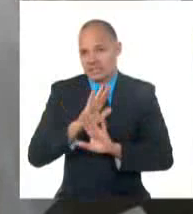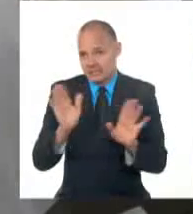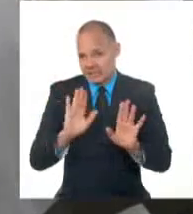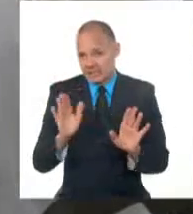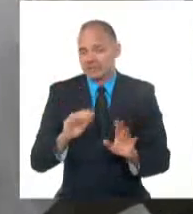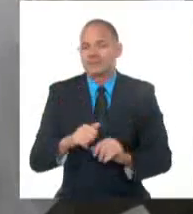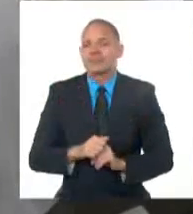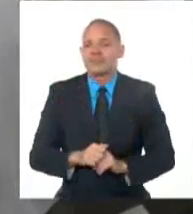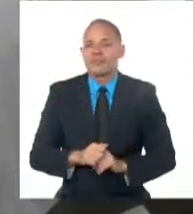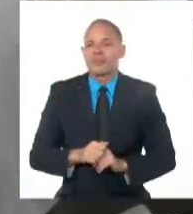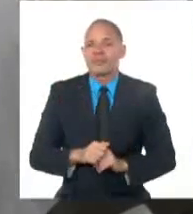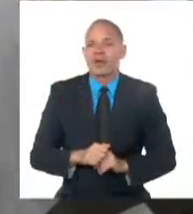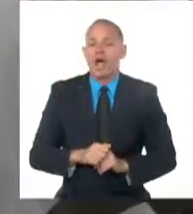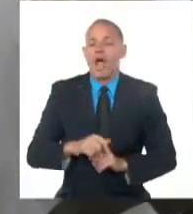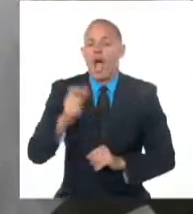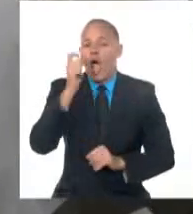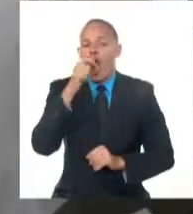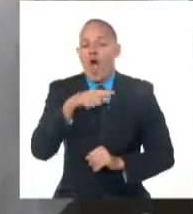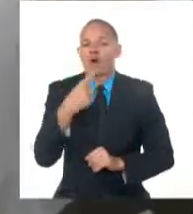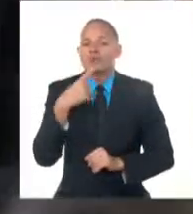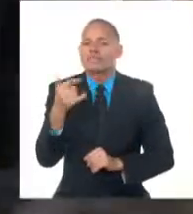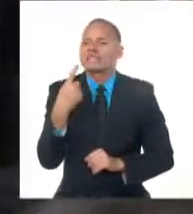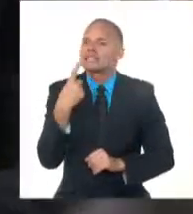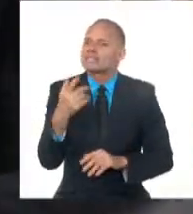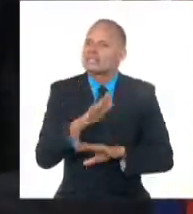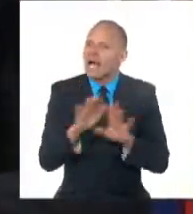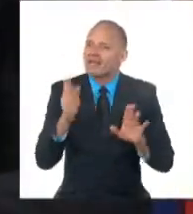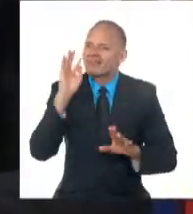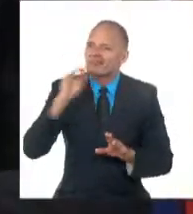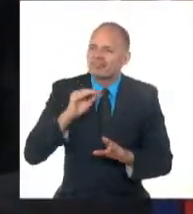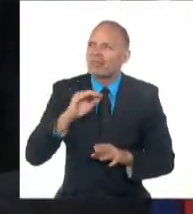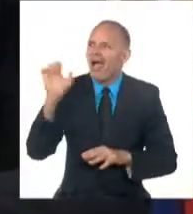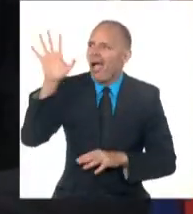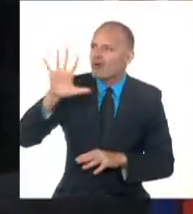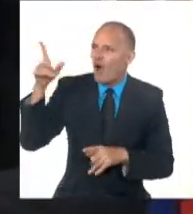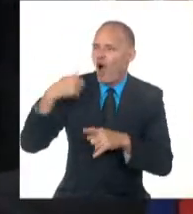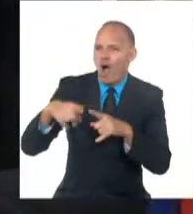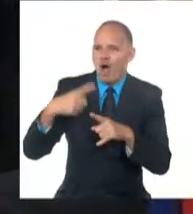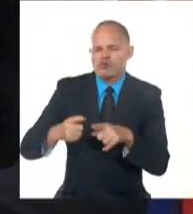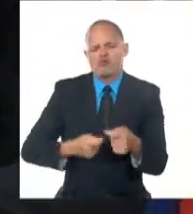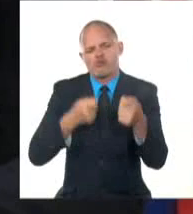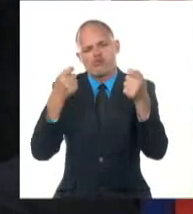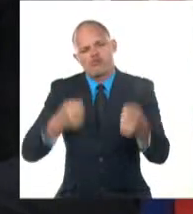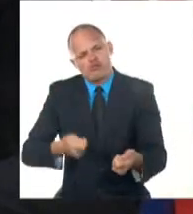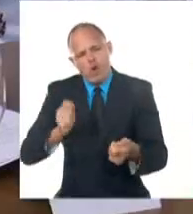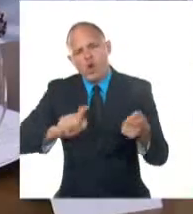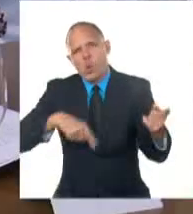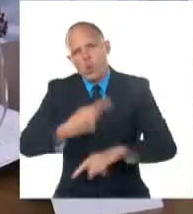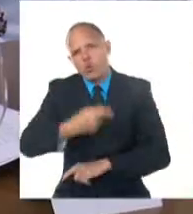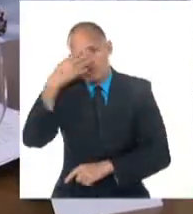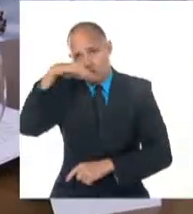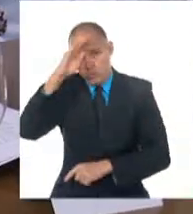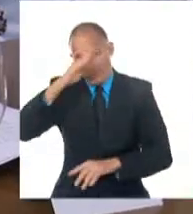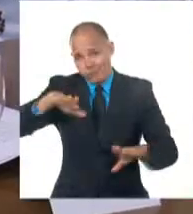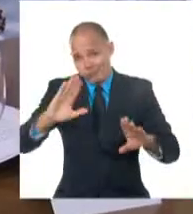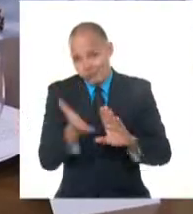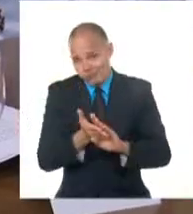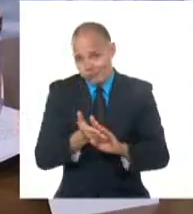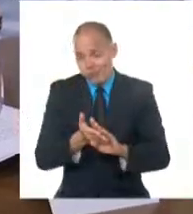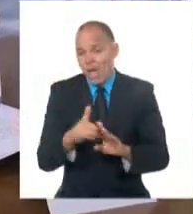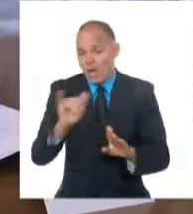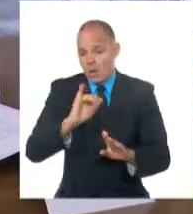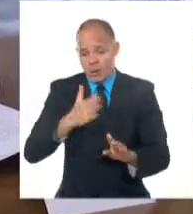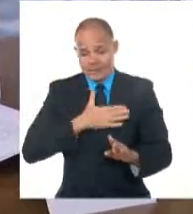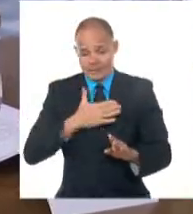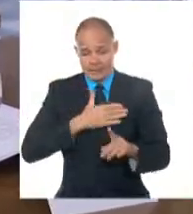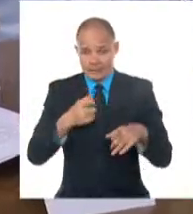que Occidente, en el afán de imponer su hegemonía, no solo aplica medidas a Cuba y a su país, sino que decenas